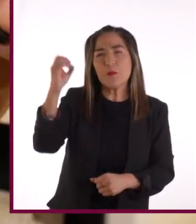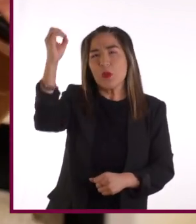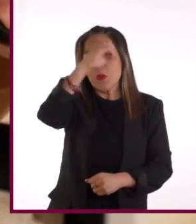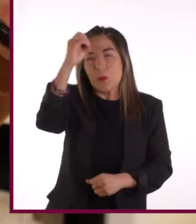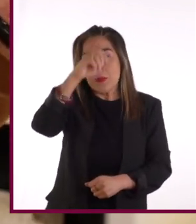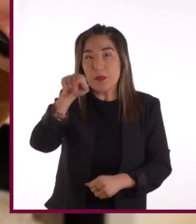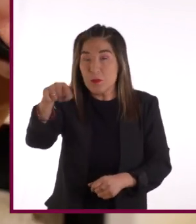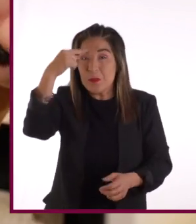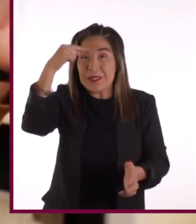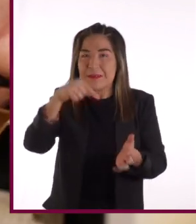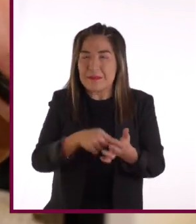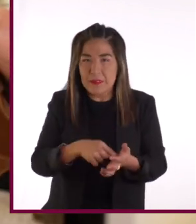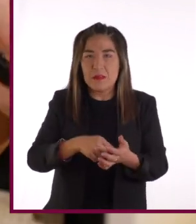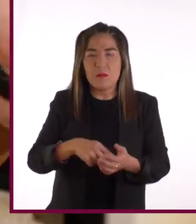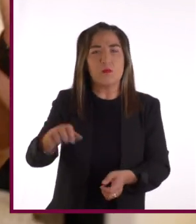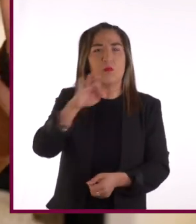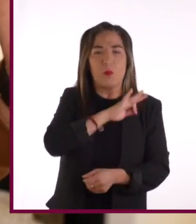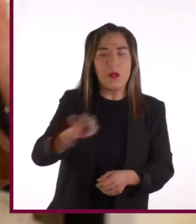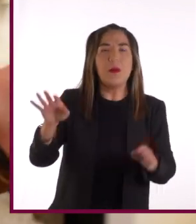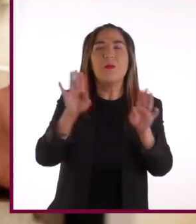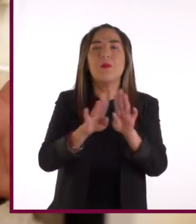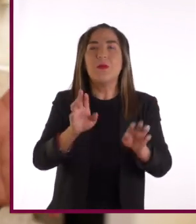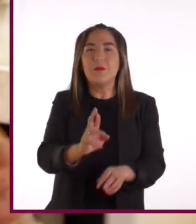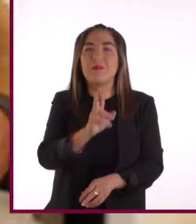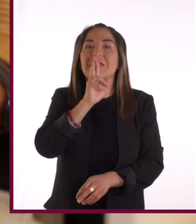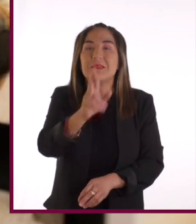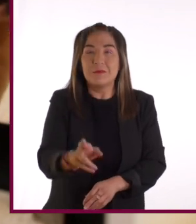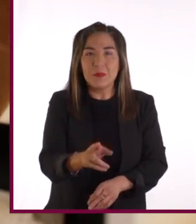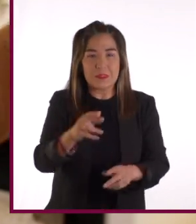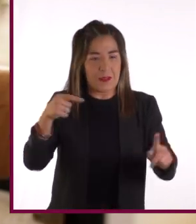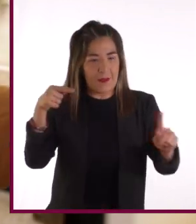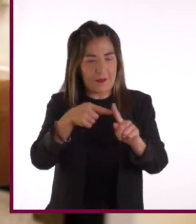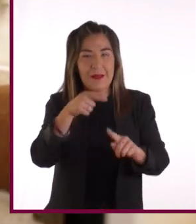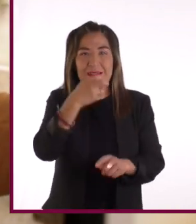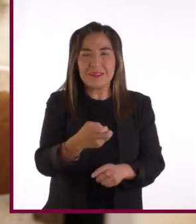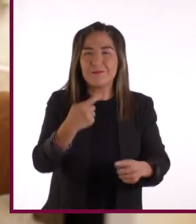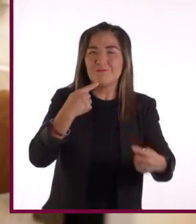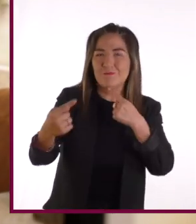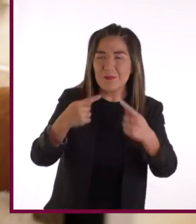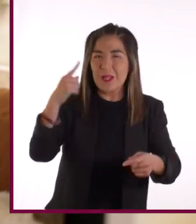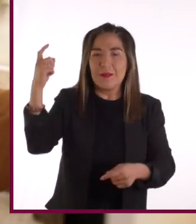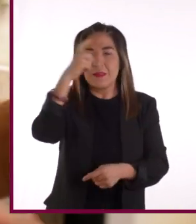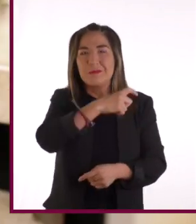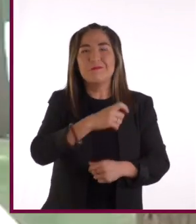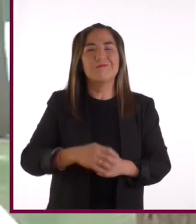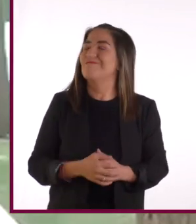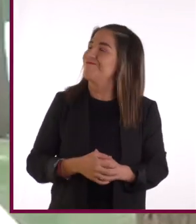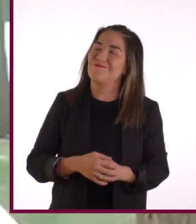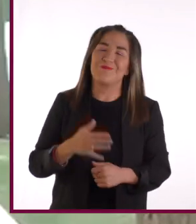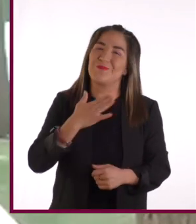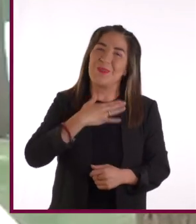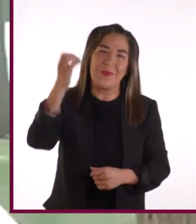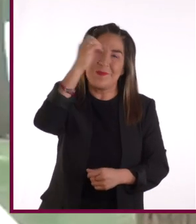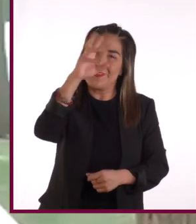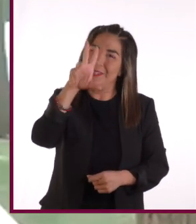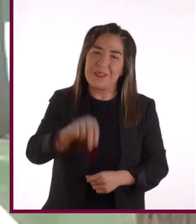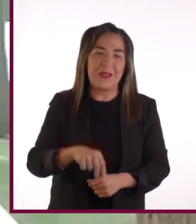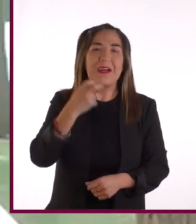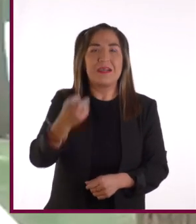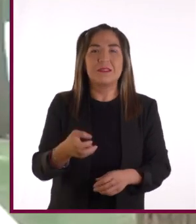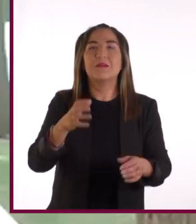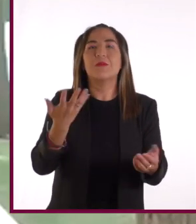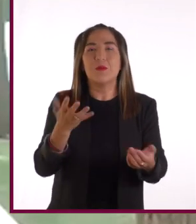según tu postura, que finalmente podamos llegar a una respuesta concreta a este dilema? Yo creo que no. Esa es